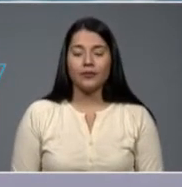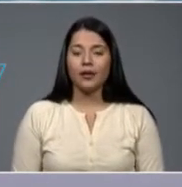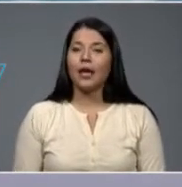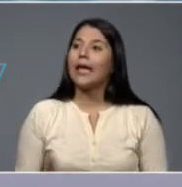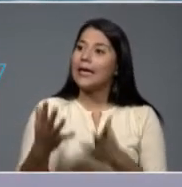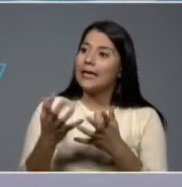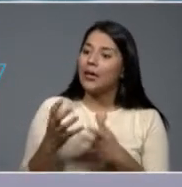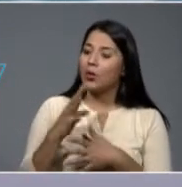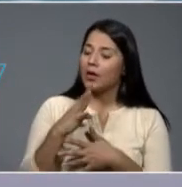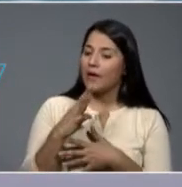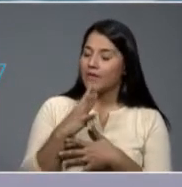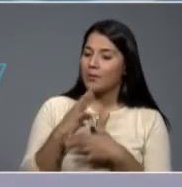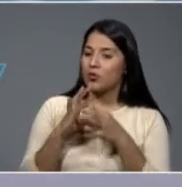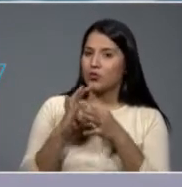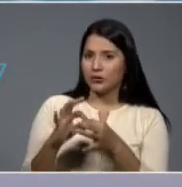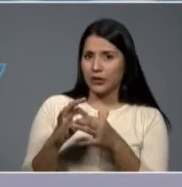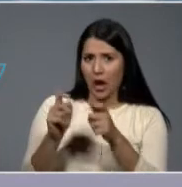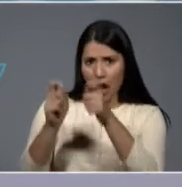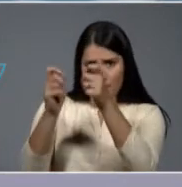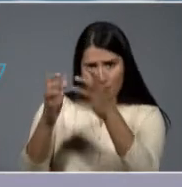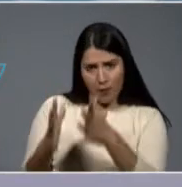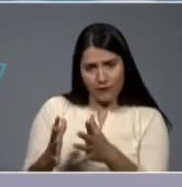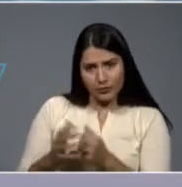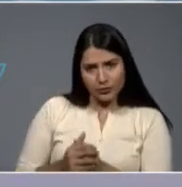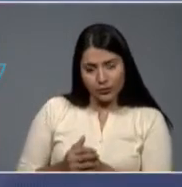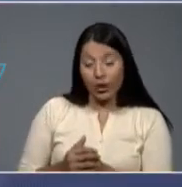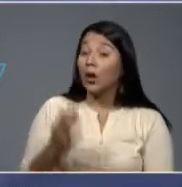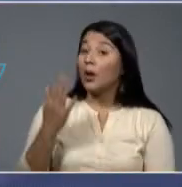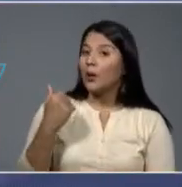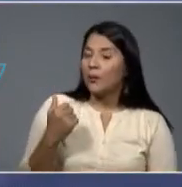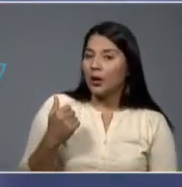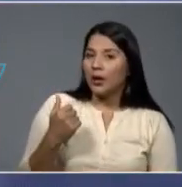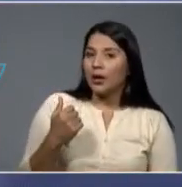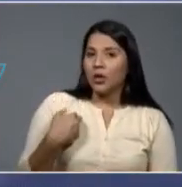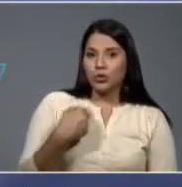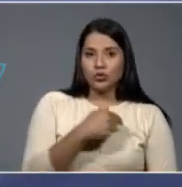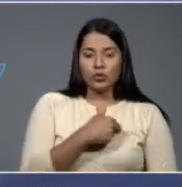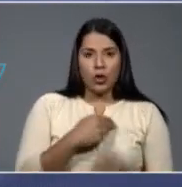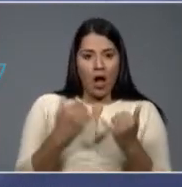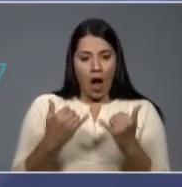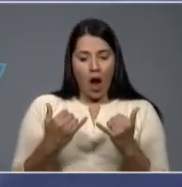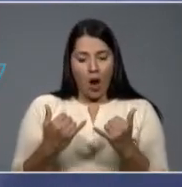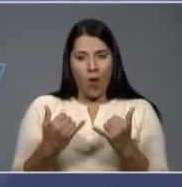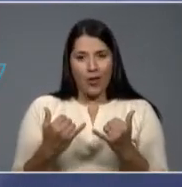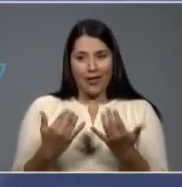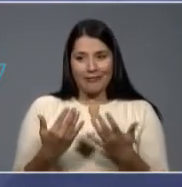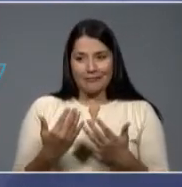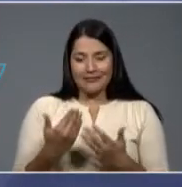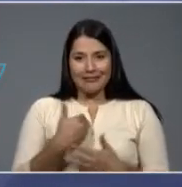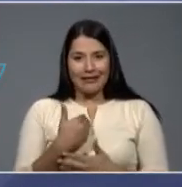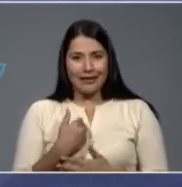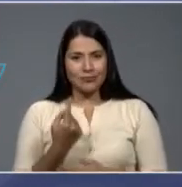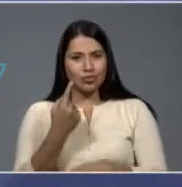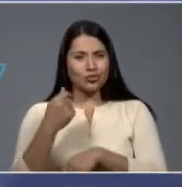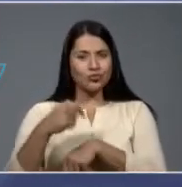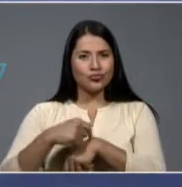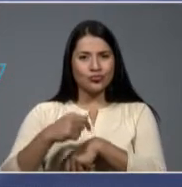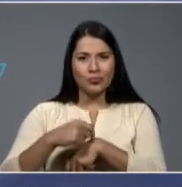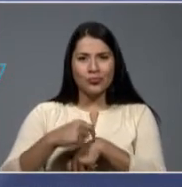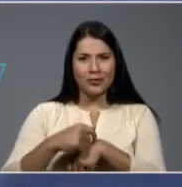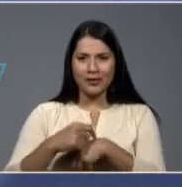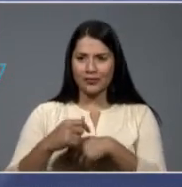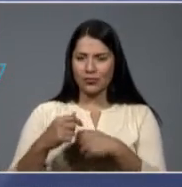Quería que habláramos sobre el profesorado, ¿verdad? Ajá. Porque estamos en un momento donde